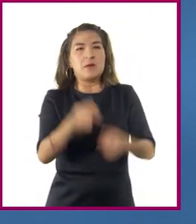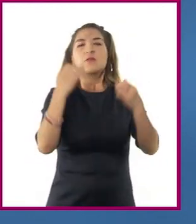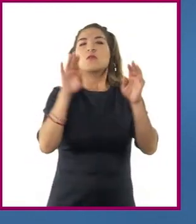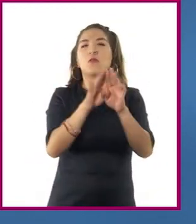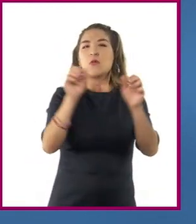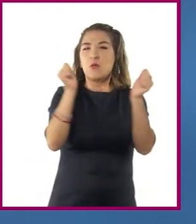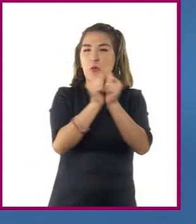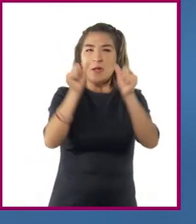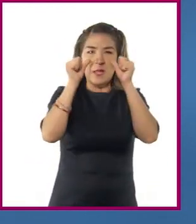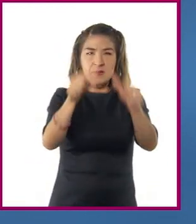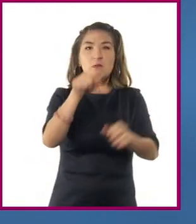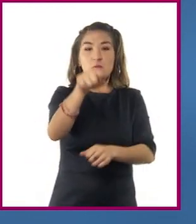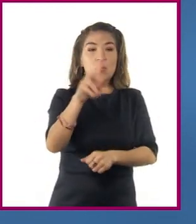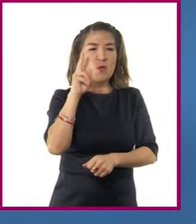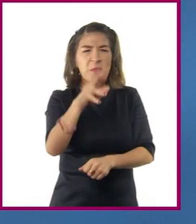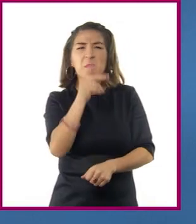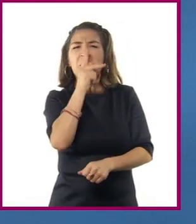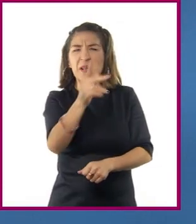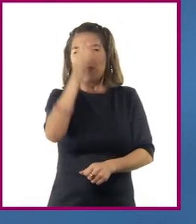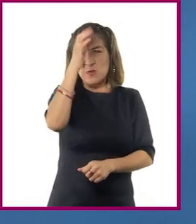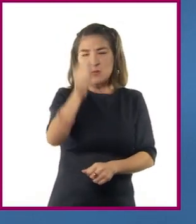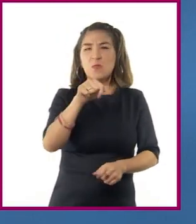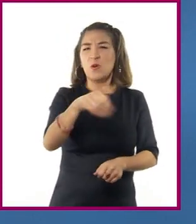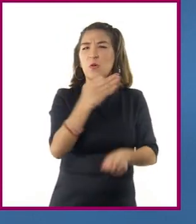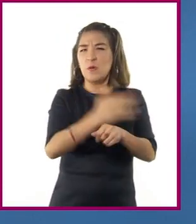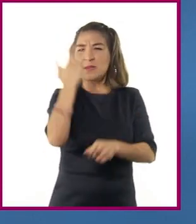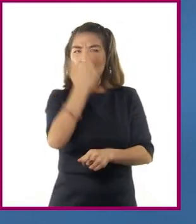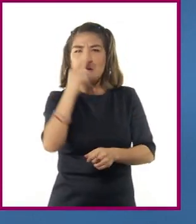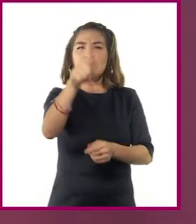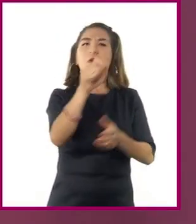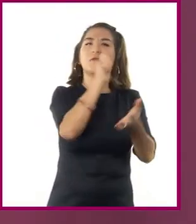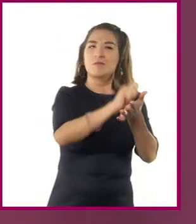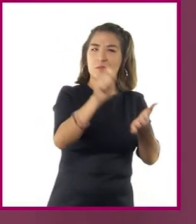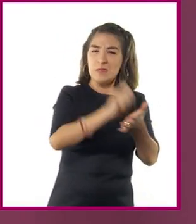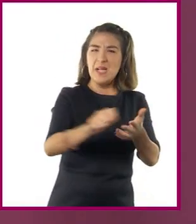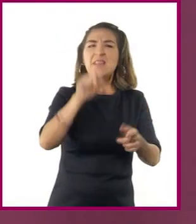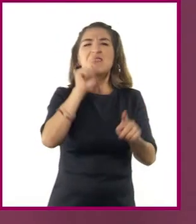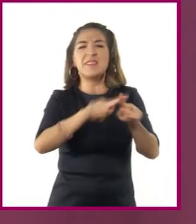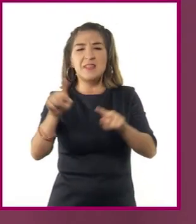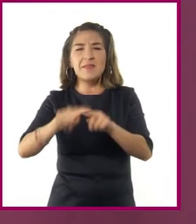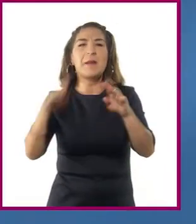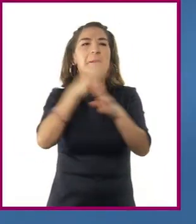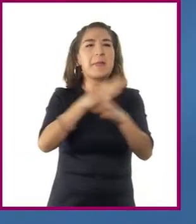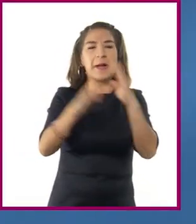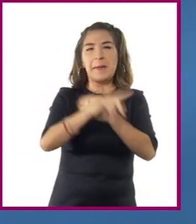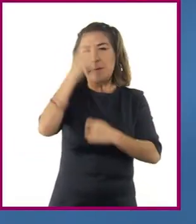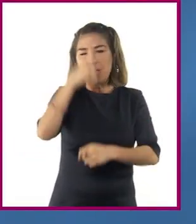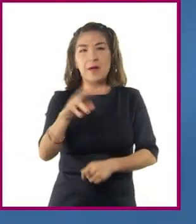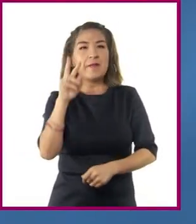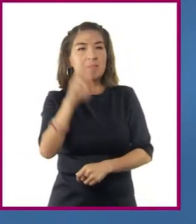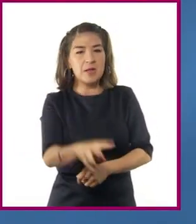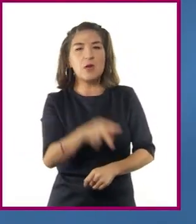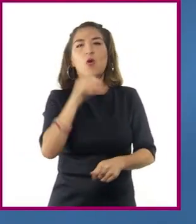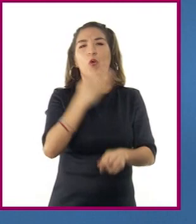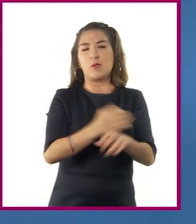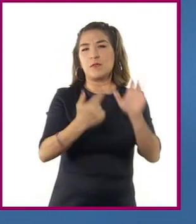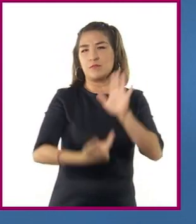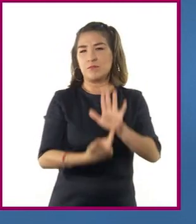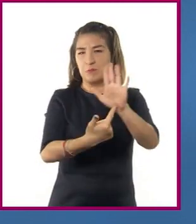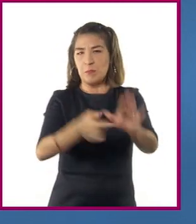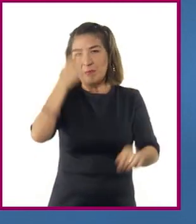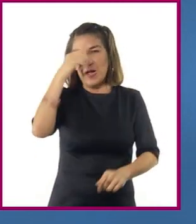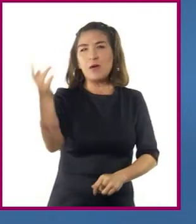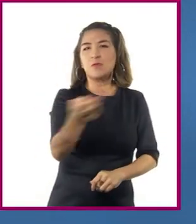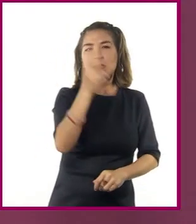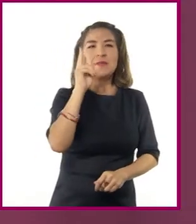y tomen nota de los conceptos que se revisarán y analicen los diversos recursos de apoyo que compartiremos con